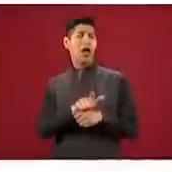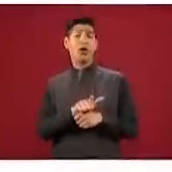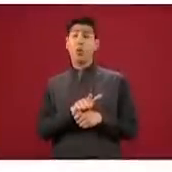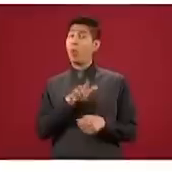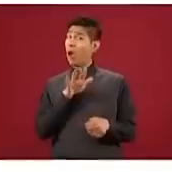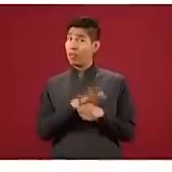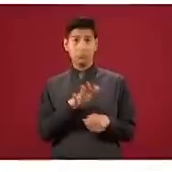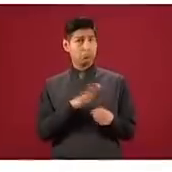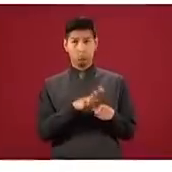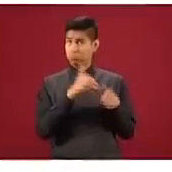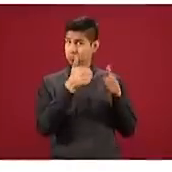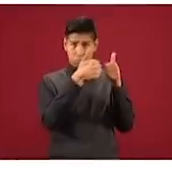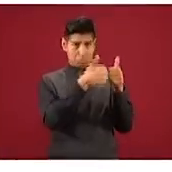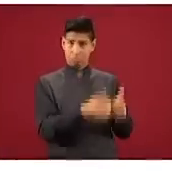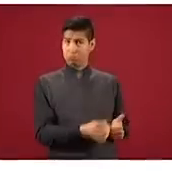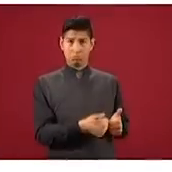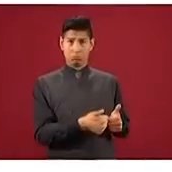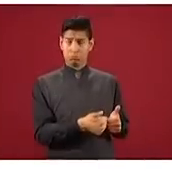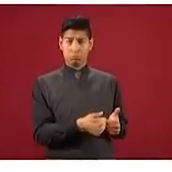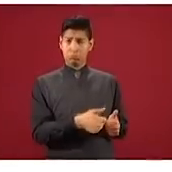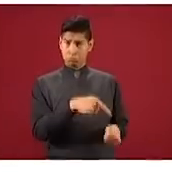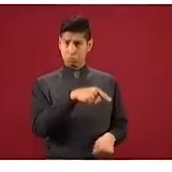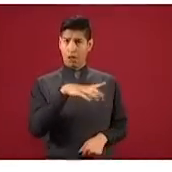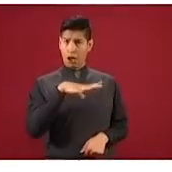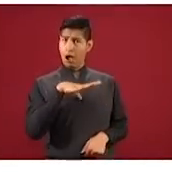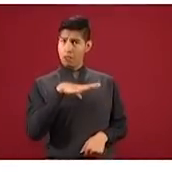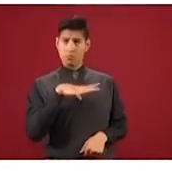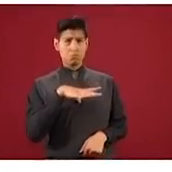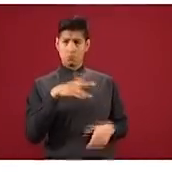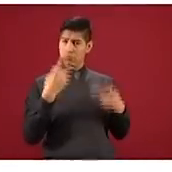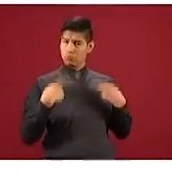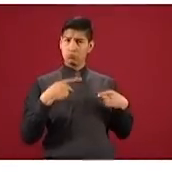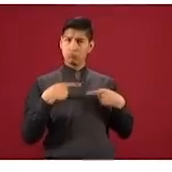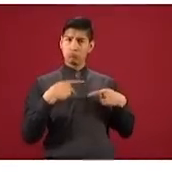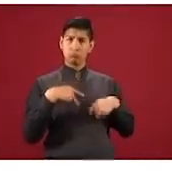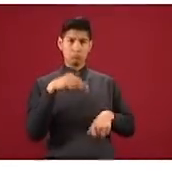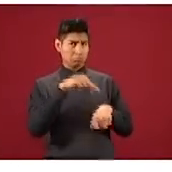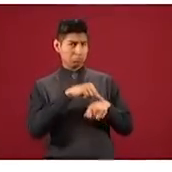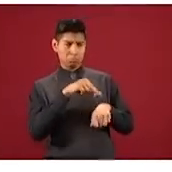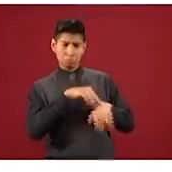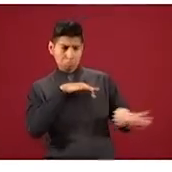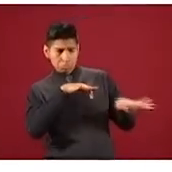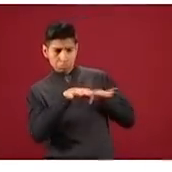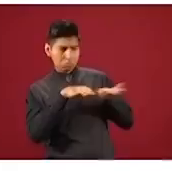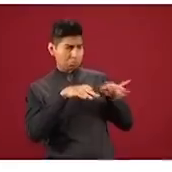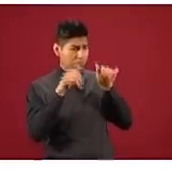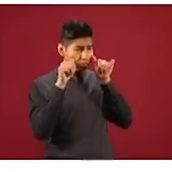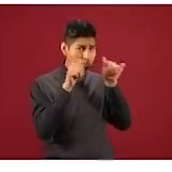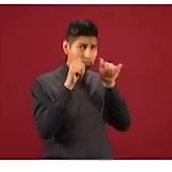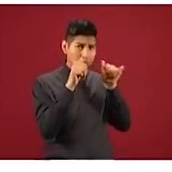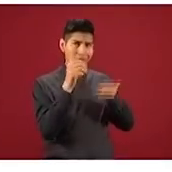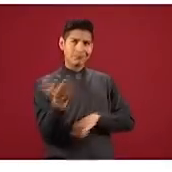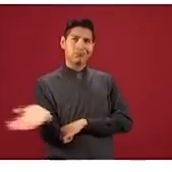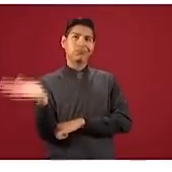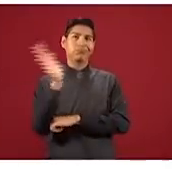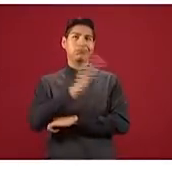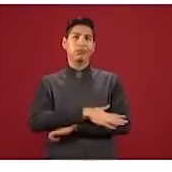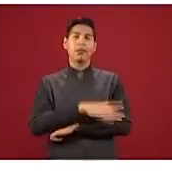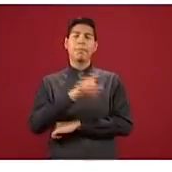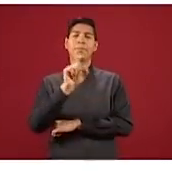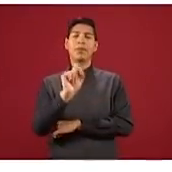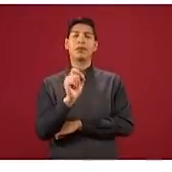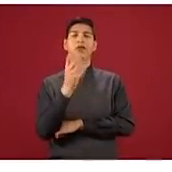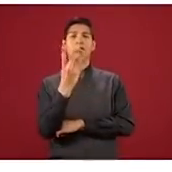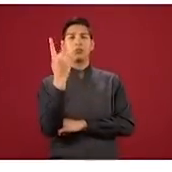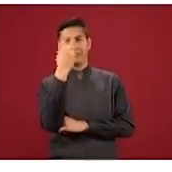siguen teniendo personal de salud comprometido que está trabajando las 24 horas al día. Ahí están y